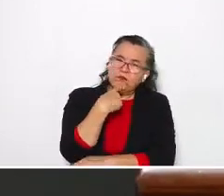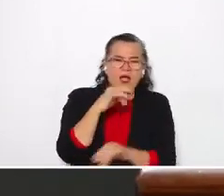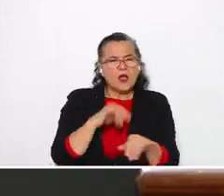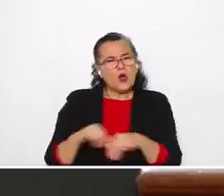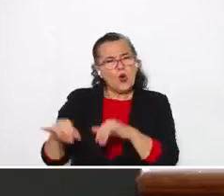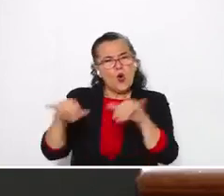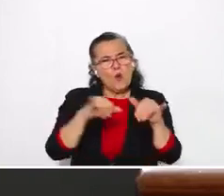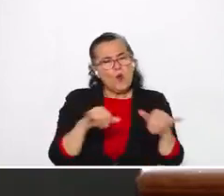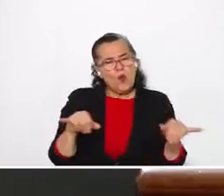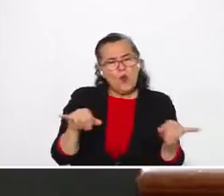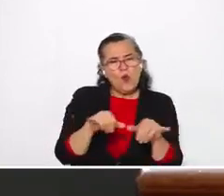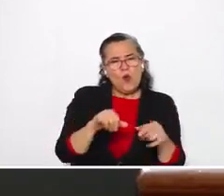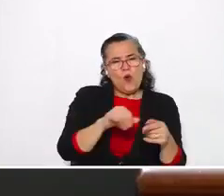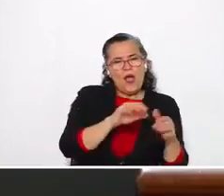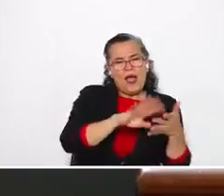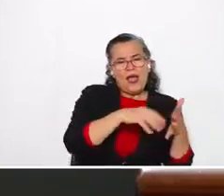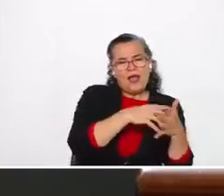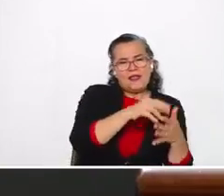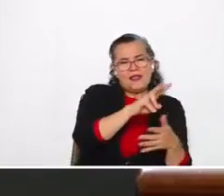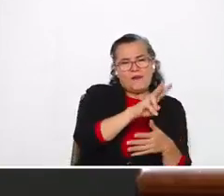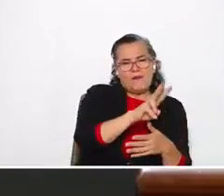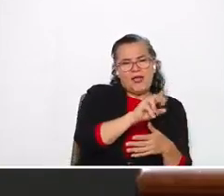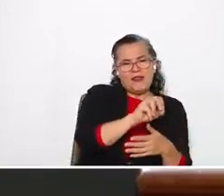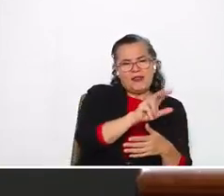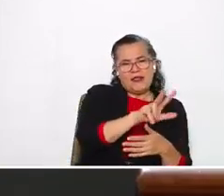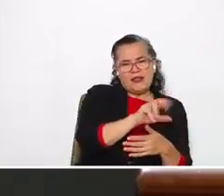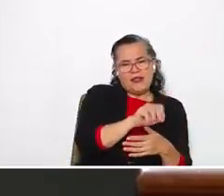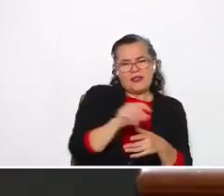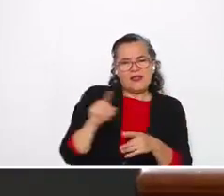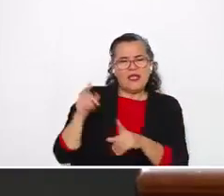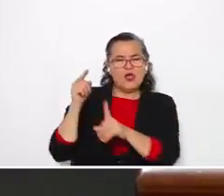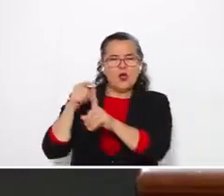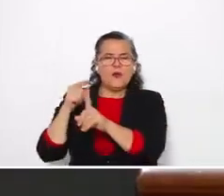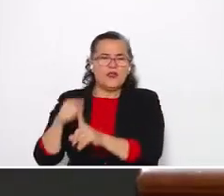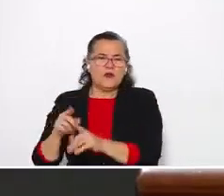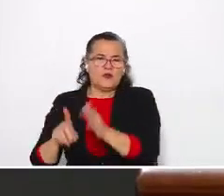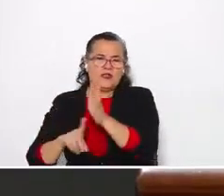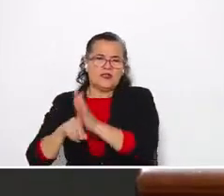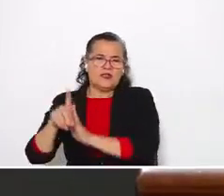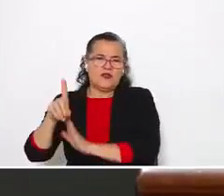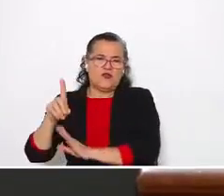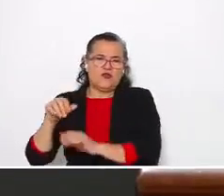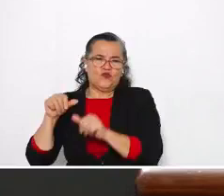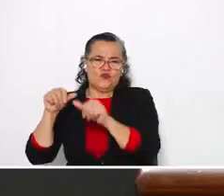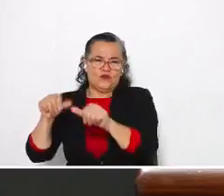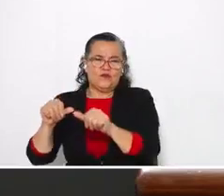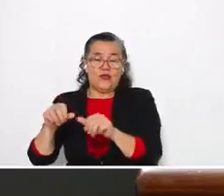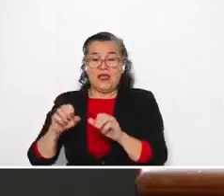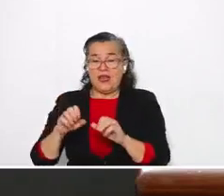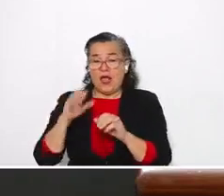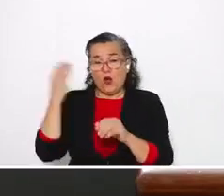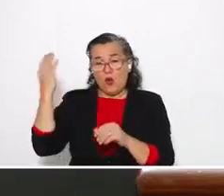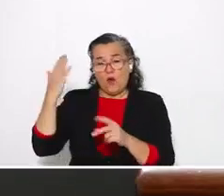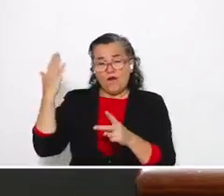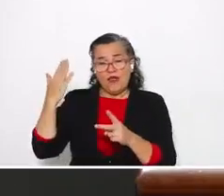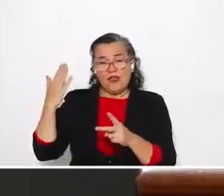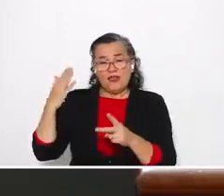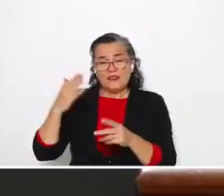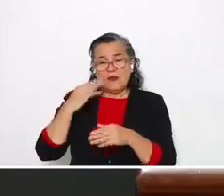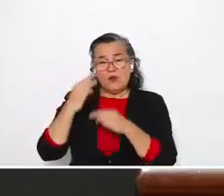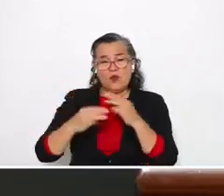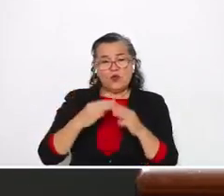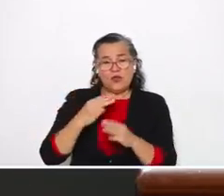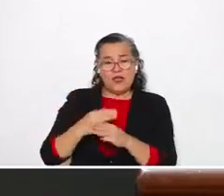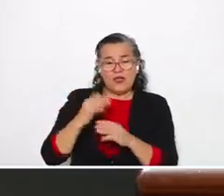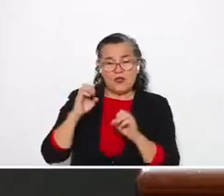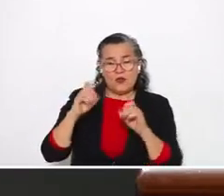Agenda 2030 y los Objetivos de Desarrollo Sostenible, la Conferencia Mundial sobre Educación Superior, el Foro